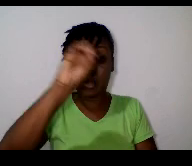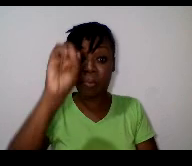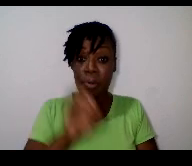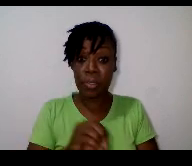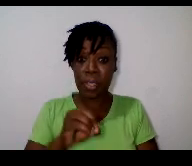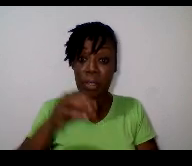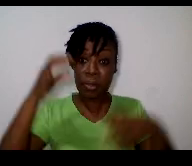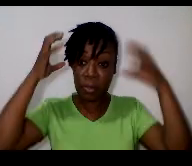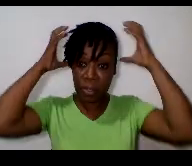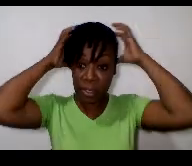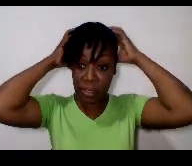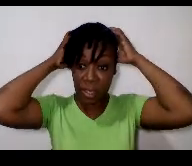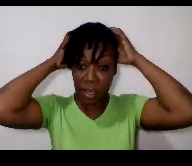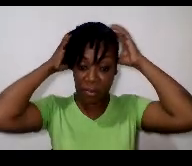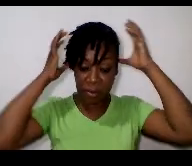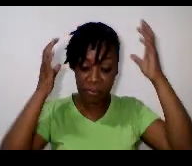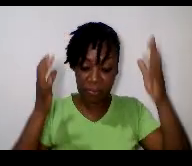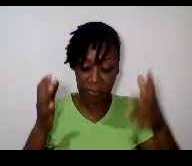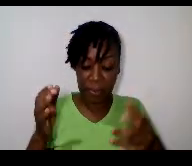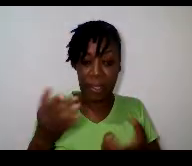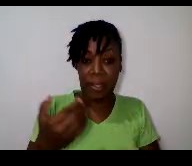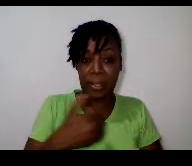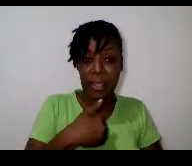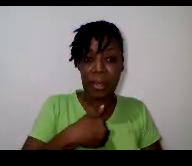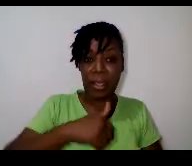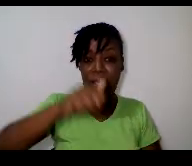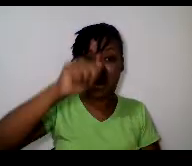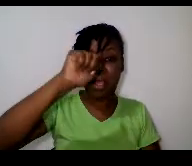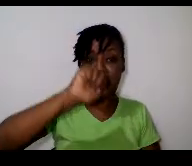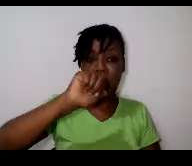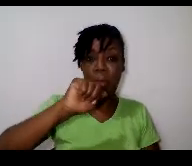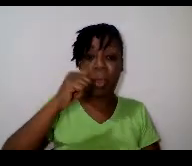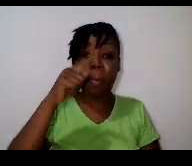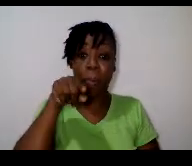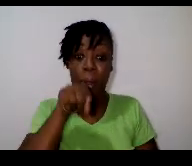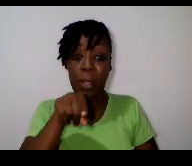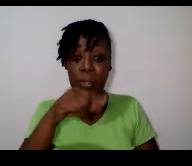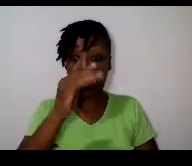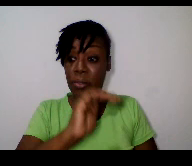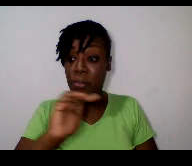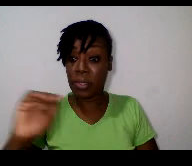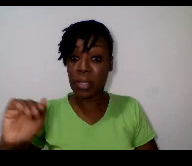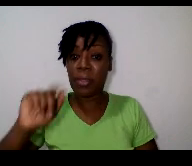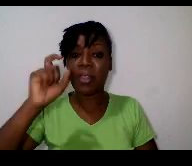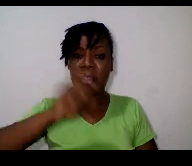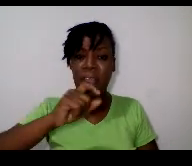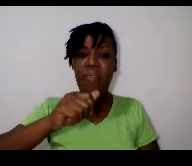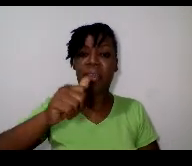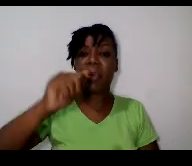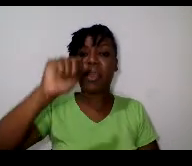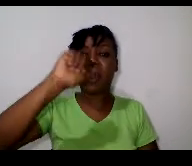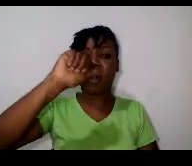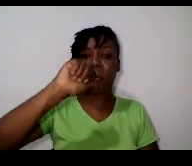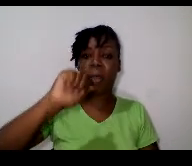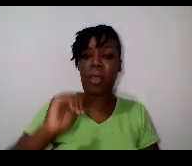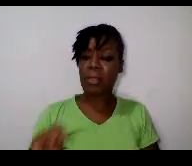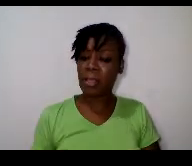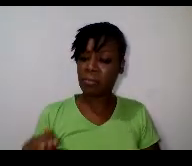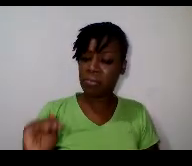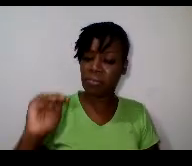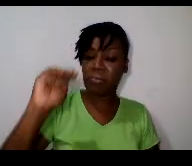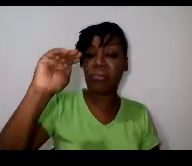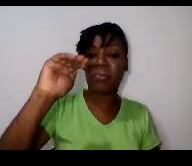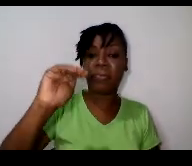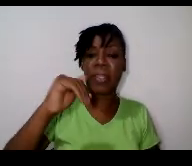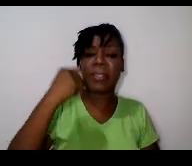cerebro está constituido de agua. Por eso es que los niños deben de tomar agua desde pequeñitos. Una vez que el doctor